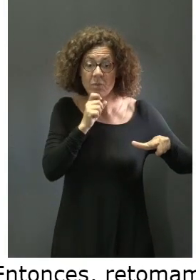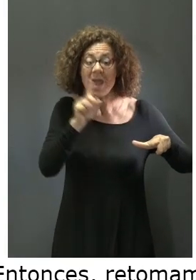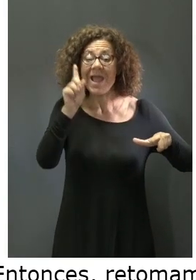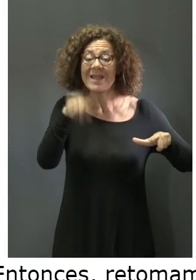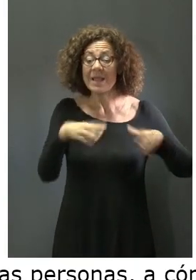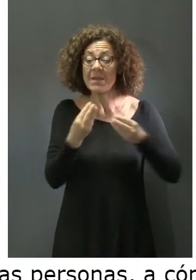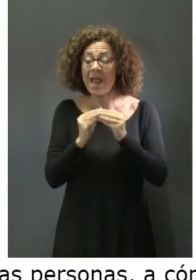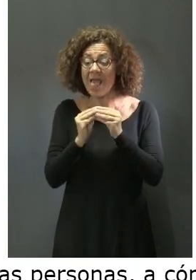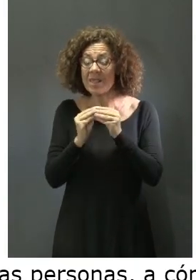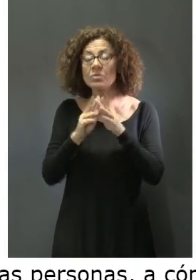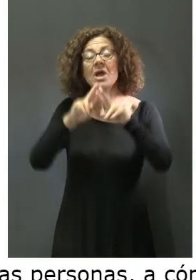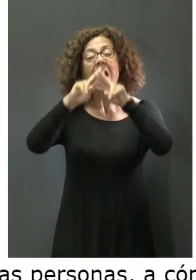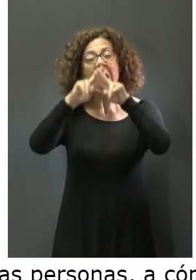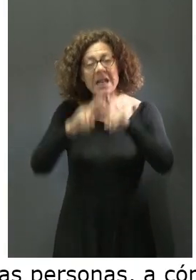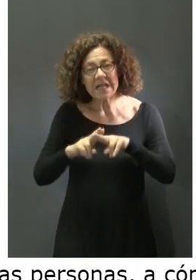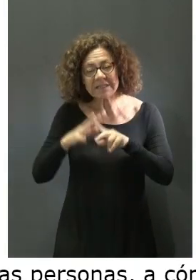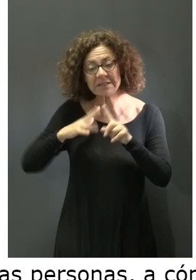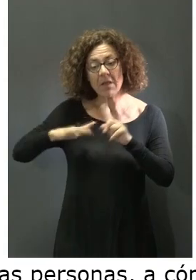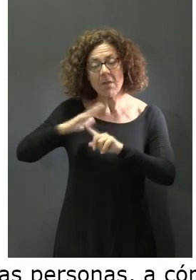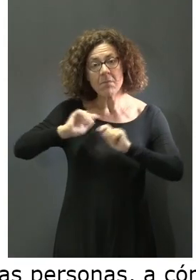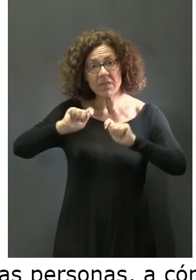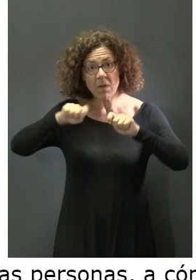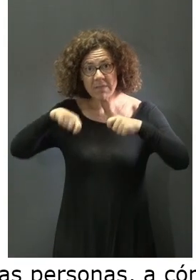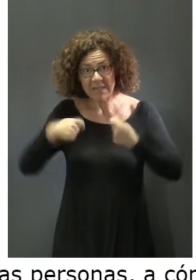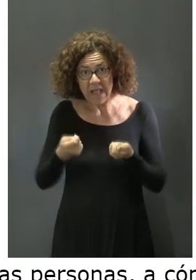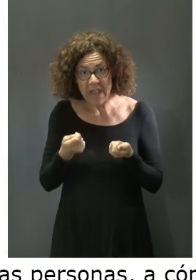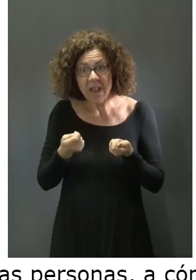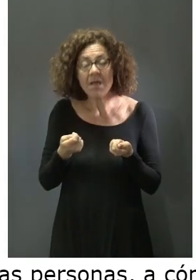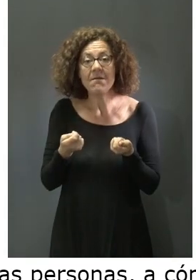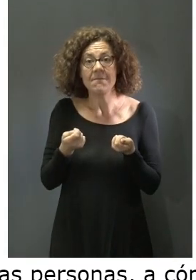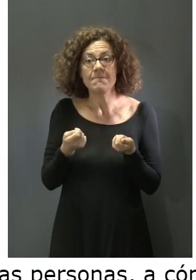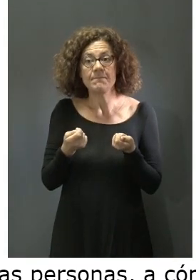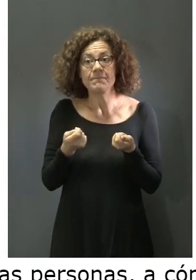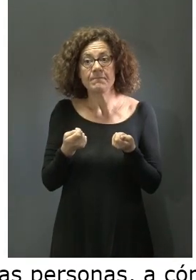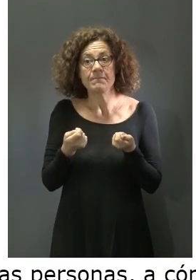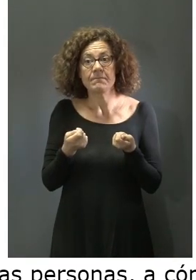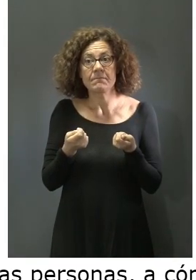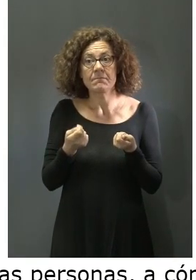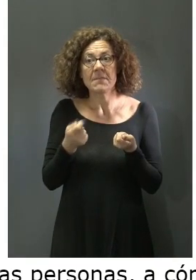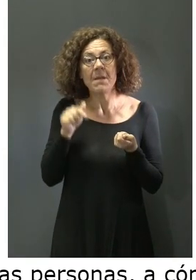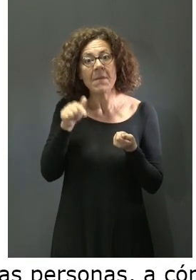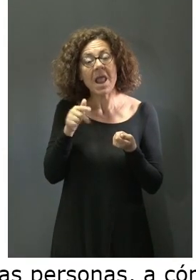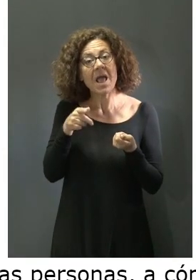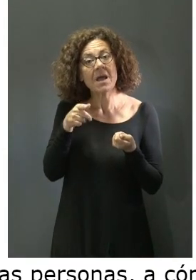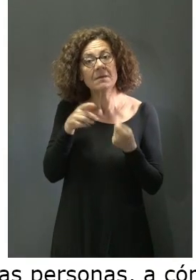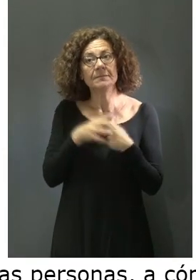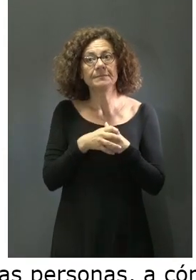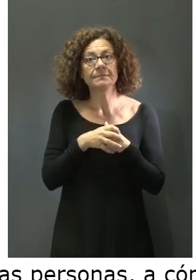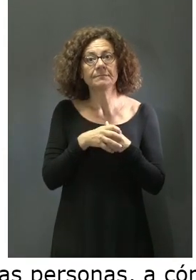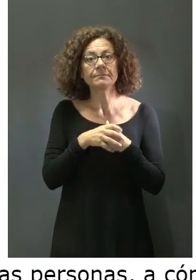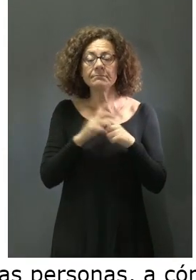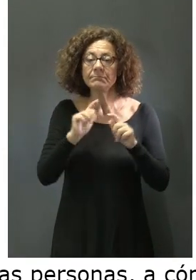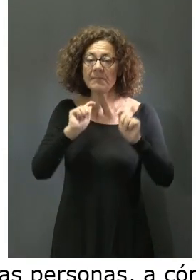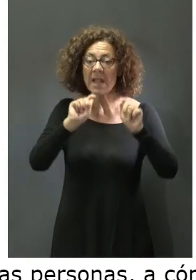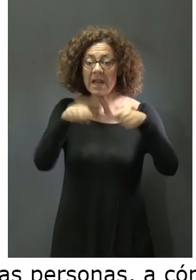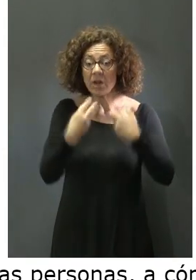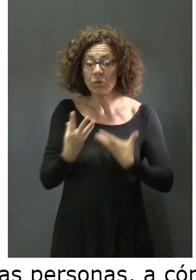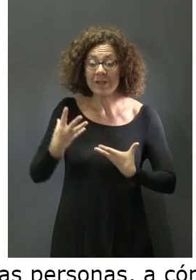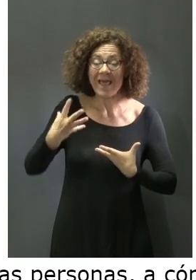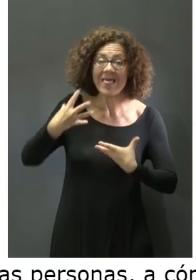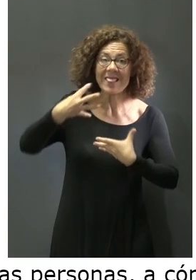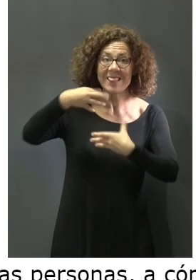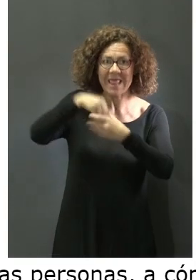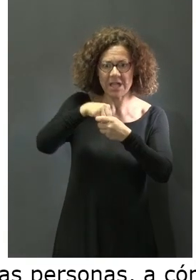desarrollamos un análisis medioambiental para incluir la naturaleza en